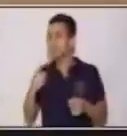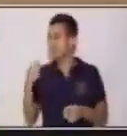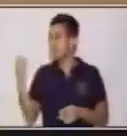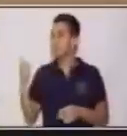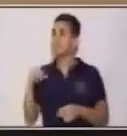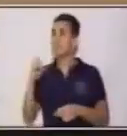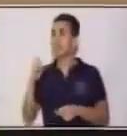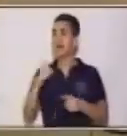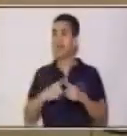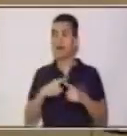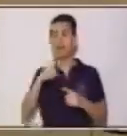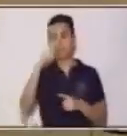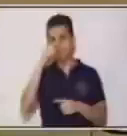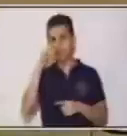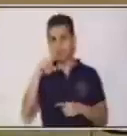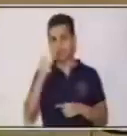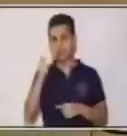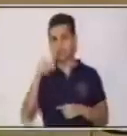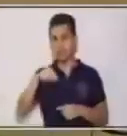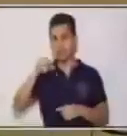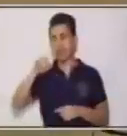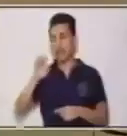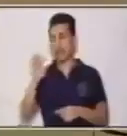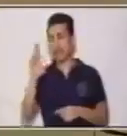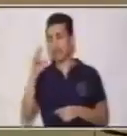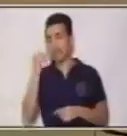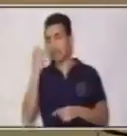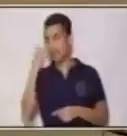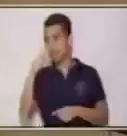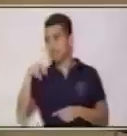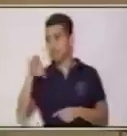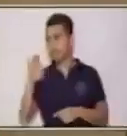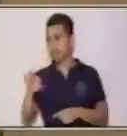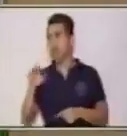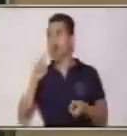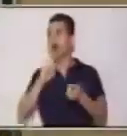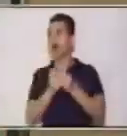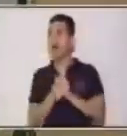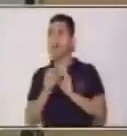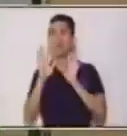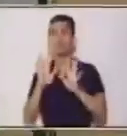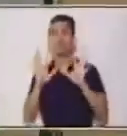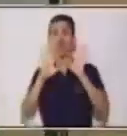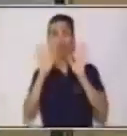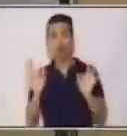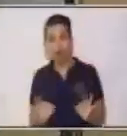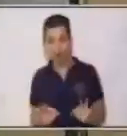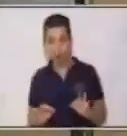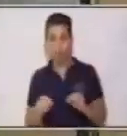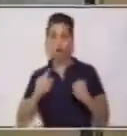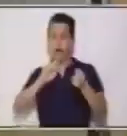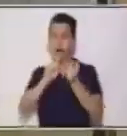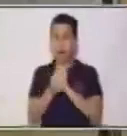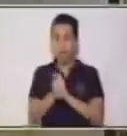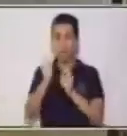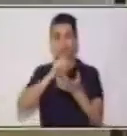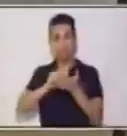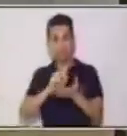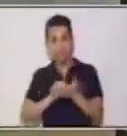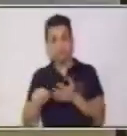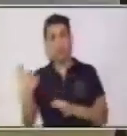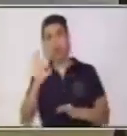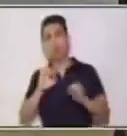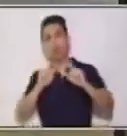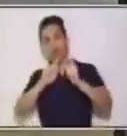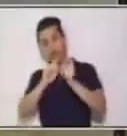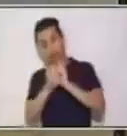que cambian en su forma, que cambian en la forma de escribir o en la forma de pronunciarse, ¿sí? Pero